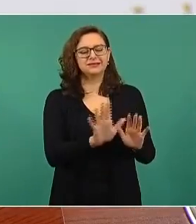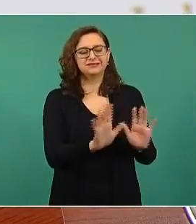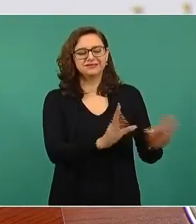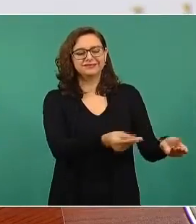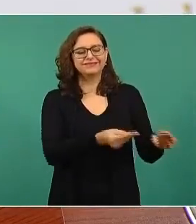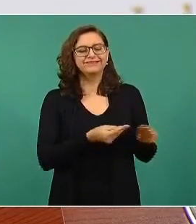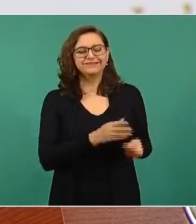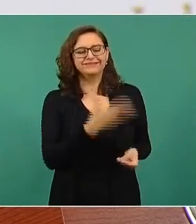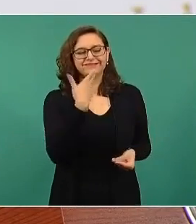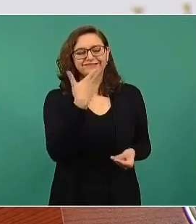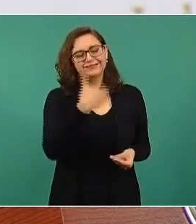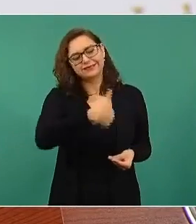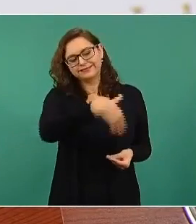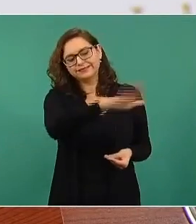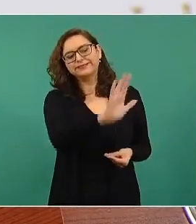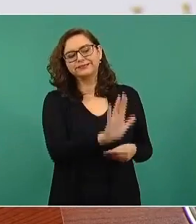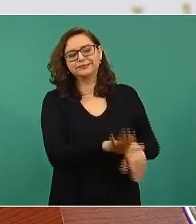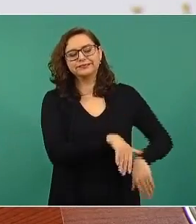déjame.